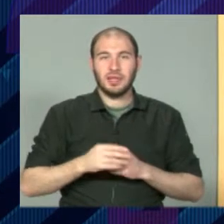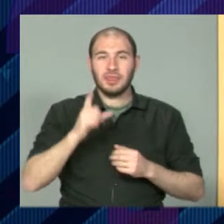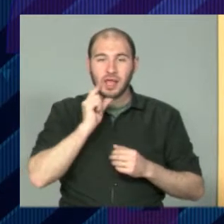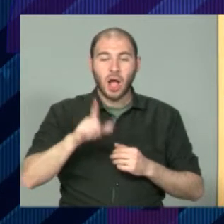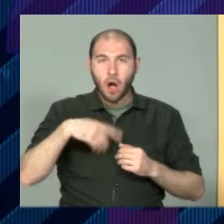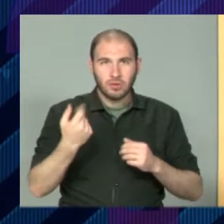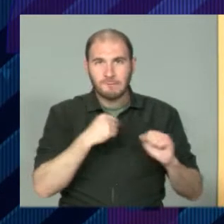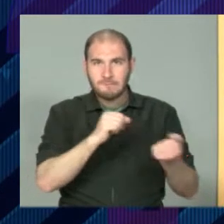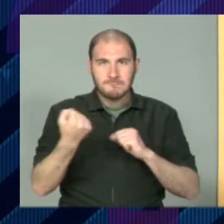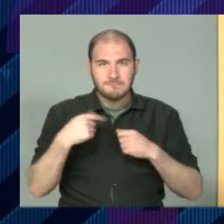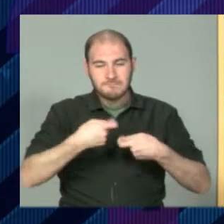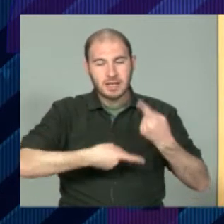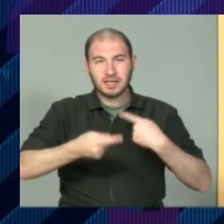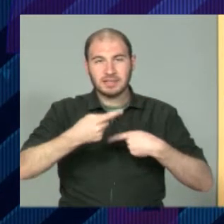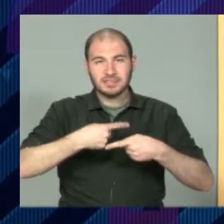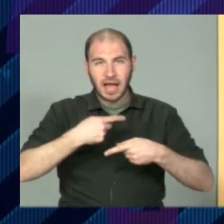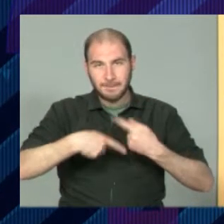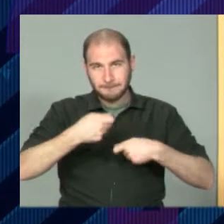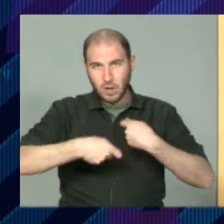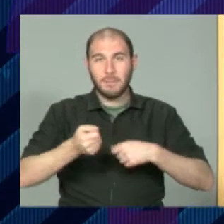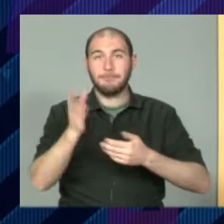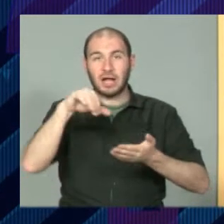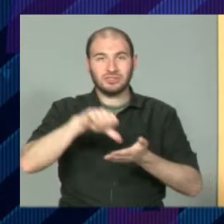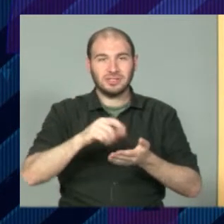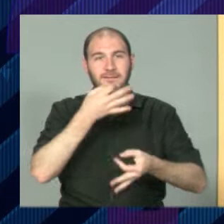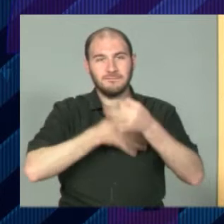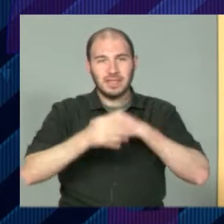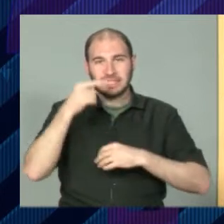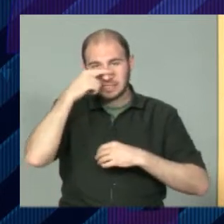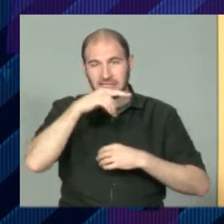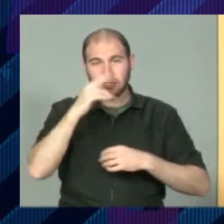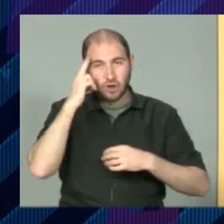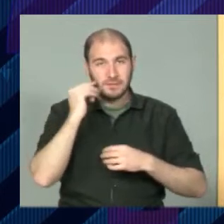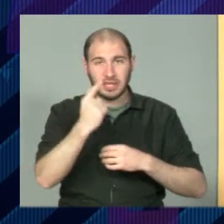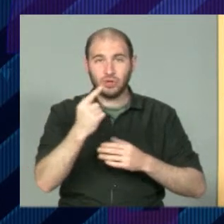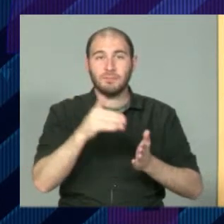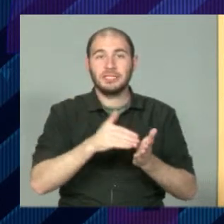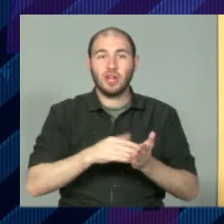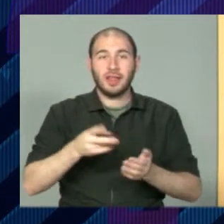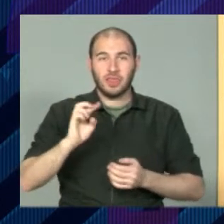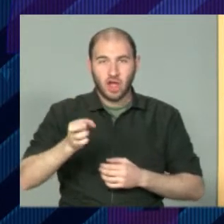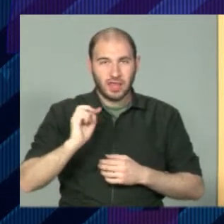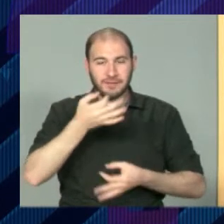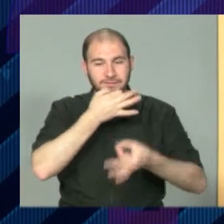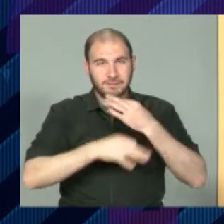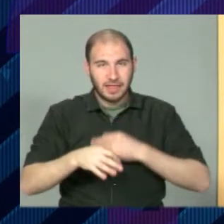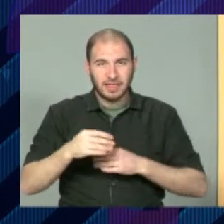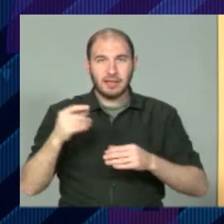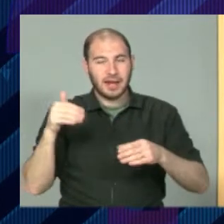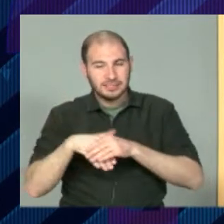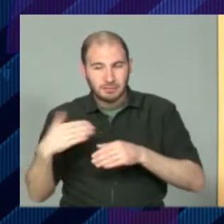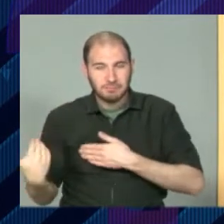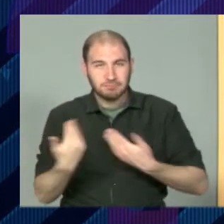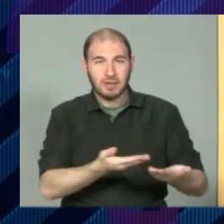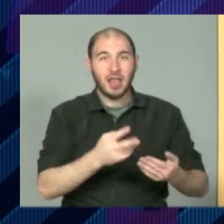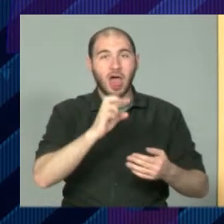jornada de tensión cambiaria en la que el Banco Central debió vender 791 millones de dólares de reservas para